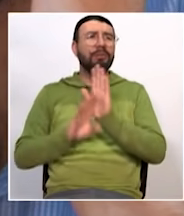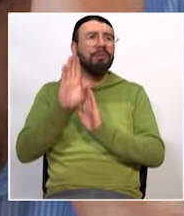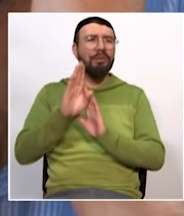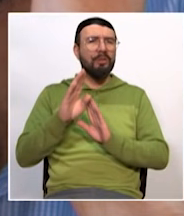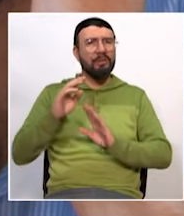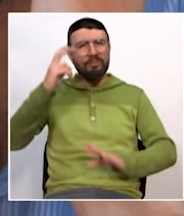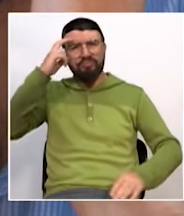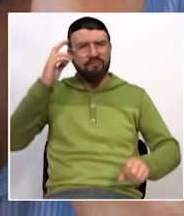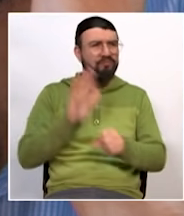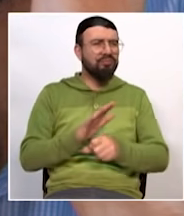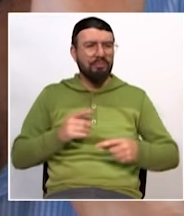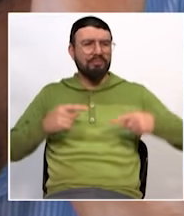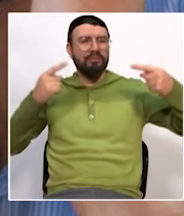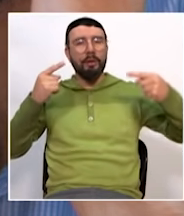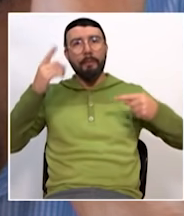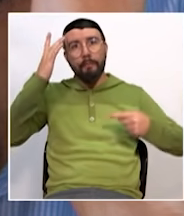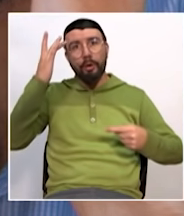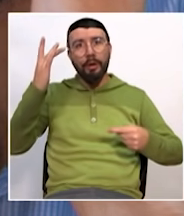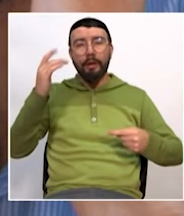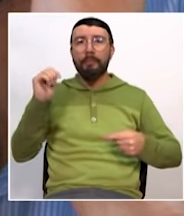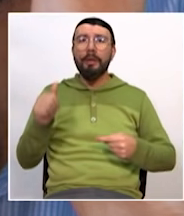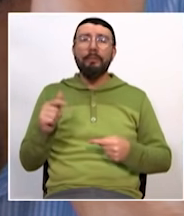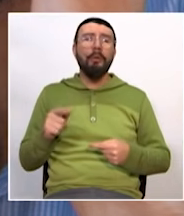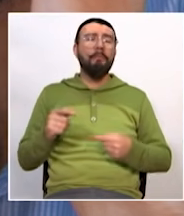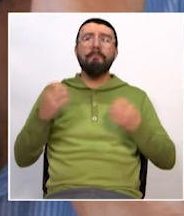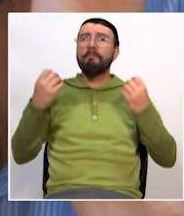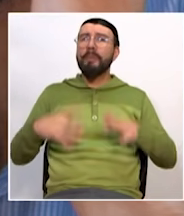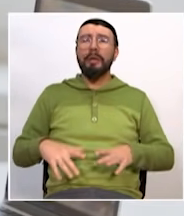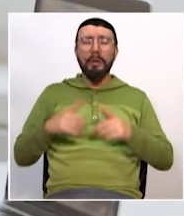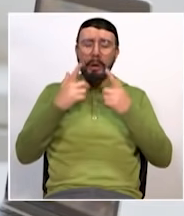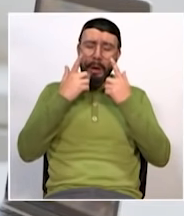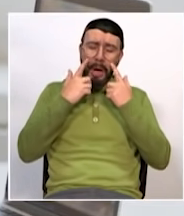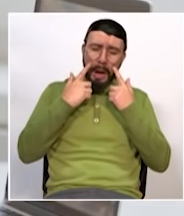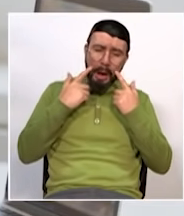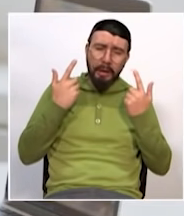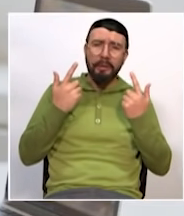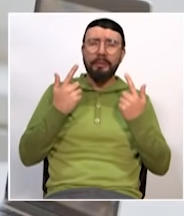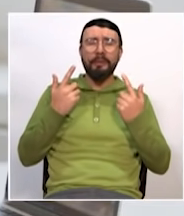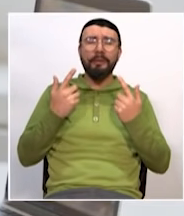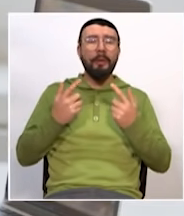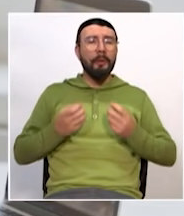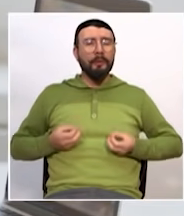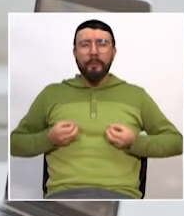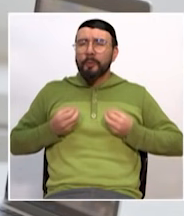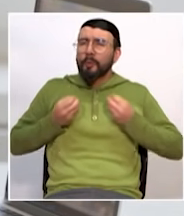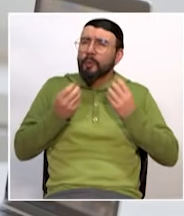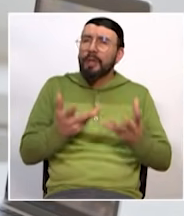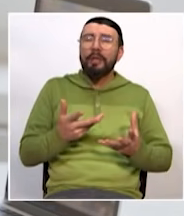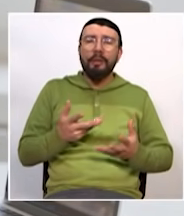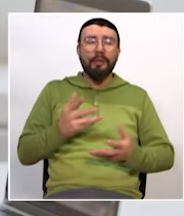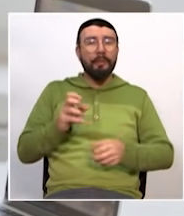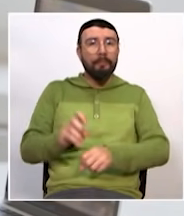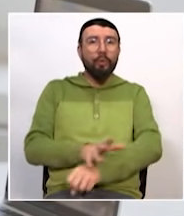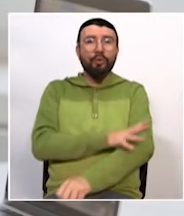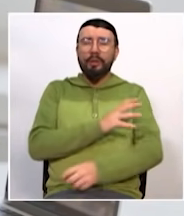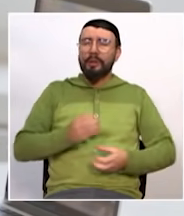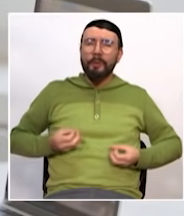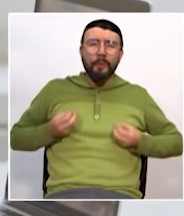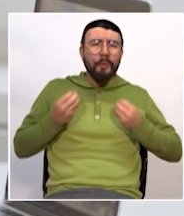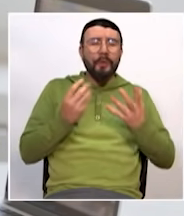porque ha perdido la capacidad de llorar de expresar o descargar sus emociones en formas diferentes